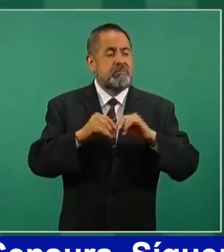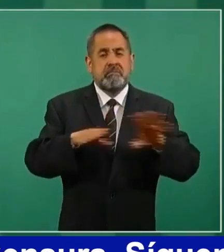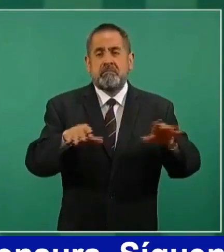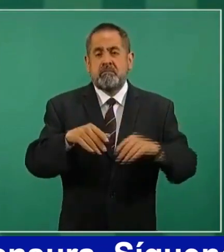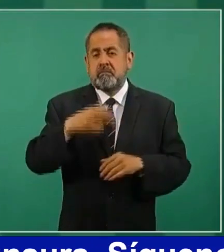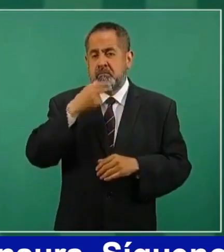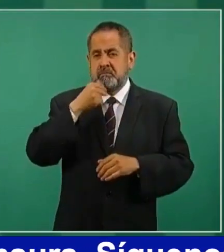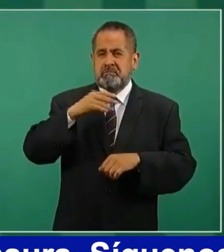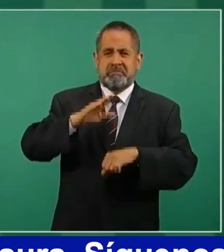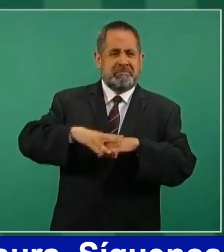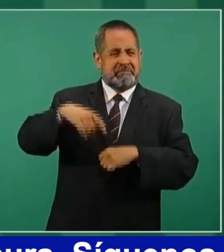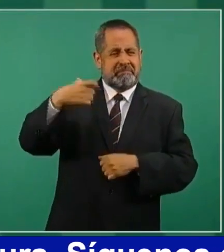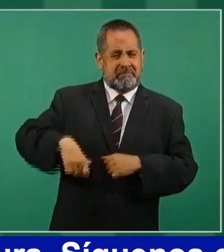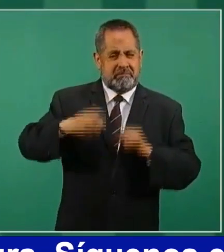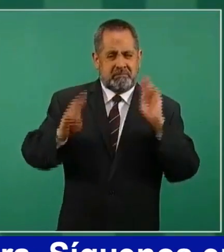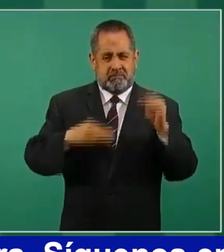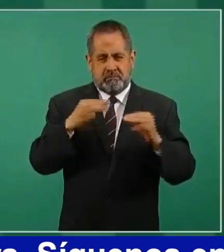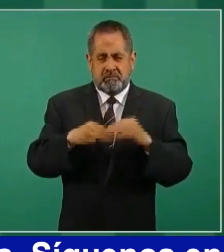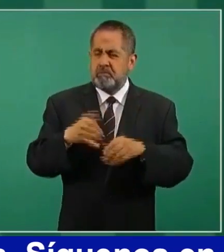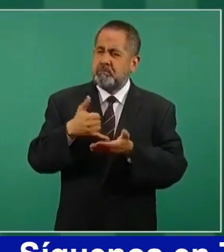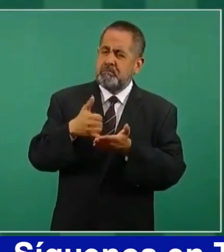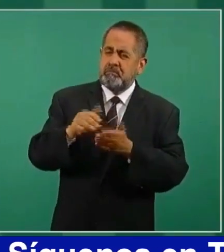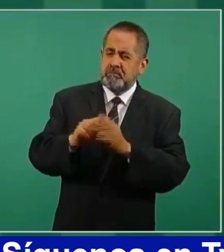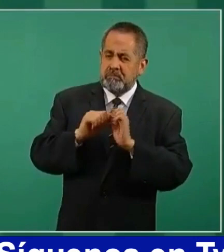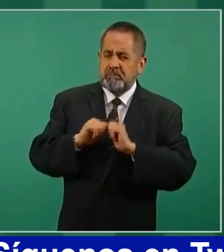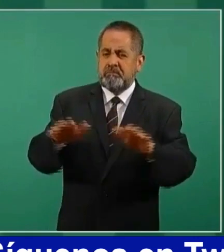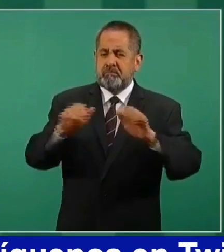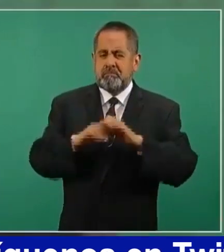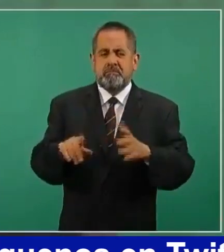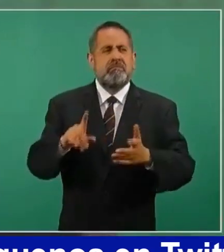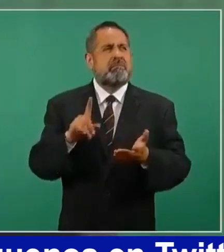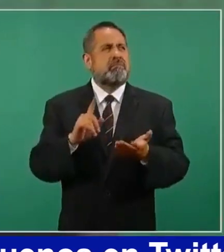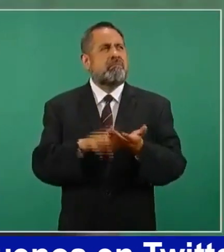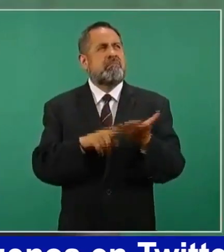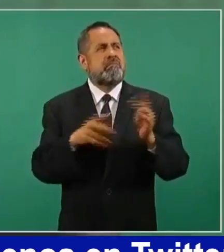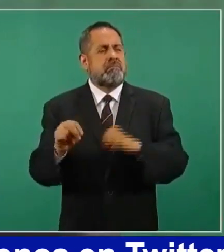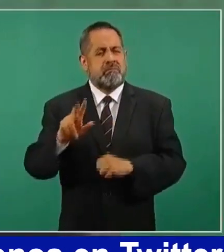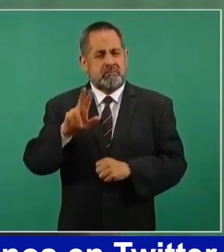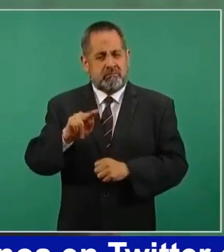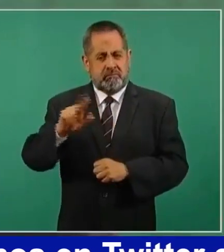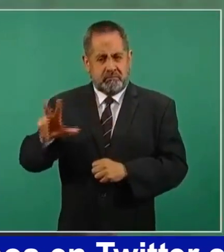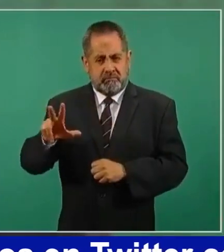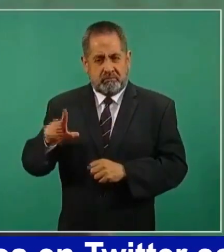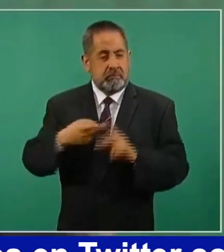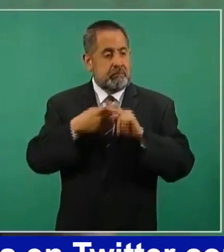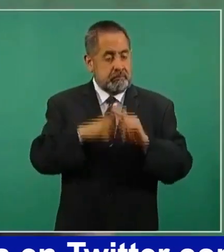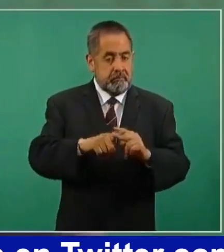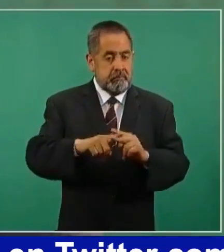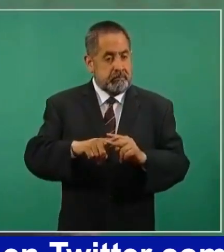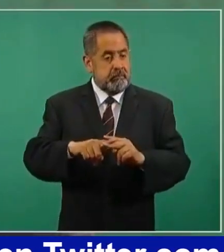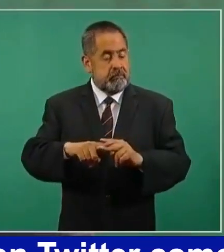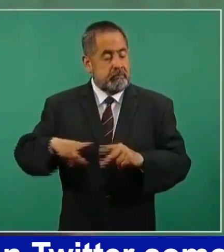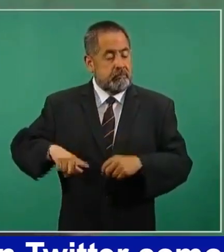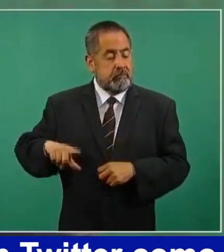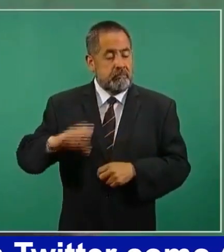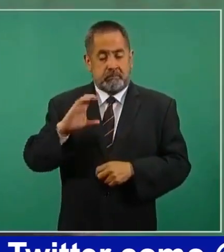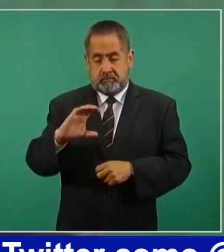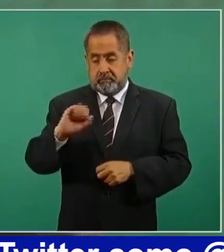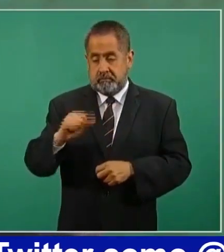mundo, empezó a publicar estas listas en el 88, cuando entró Salinas.